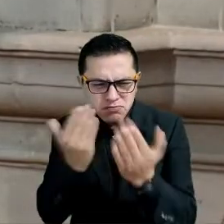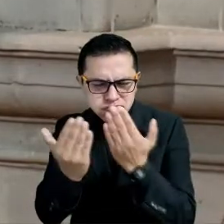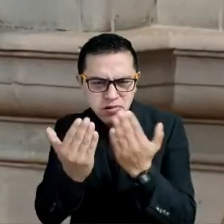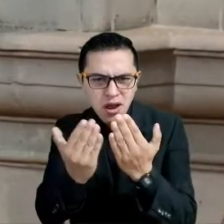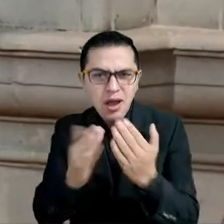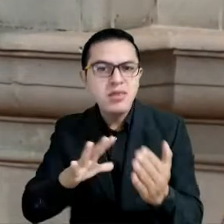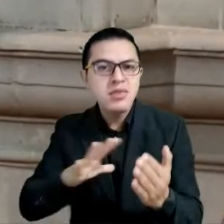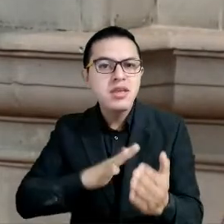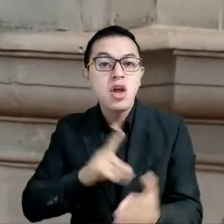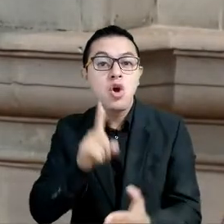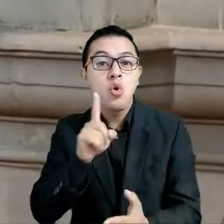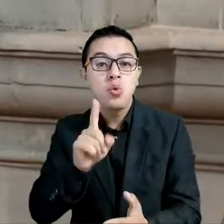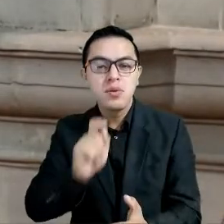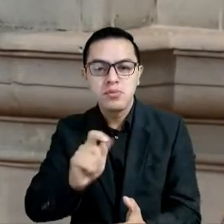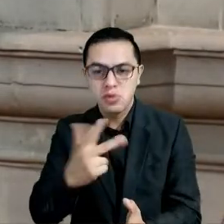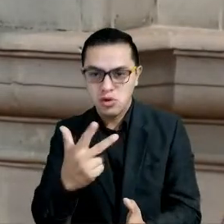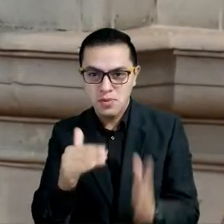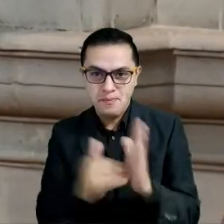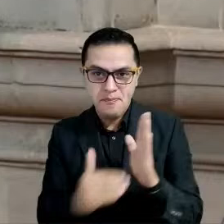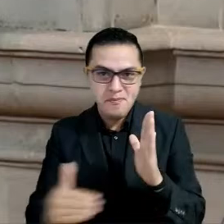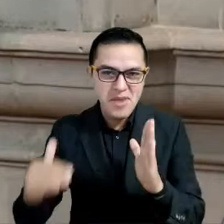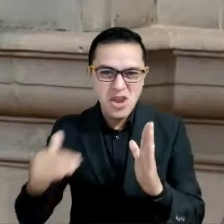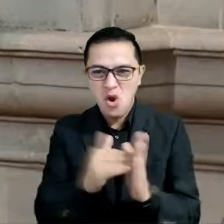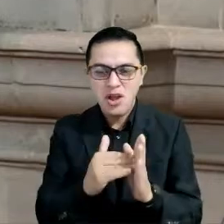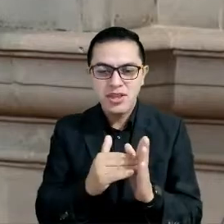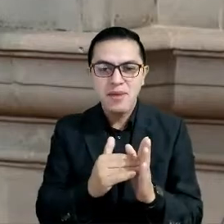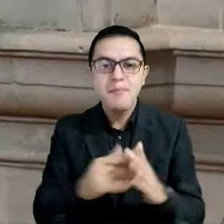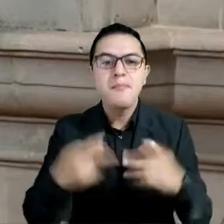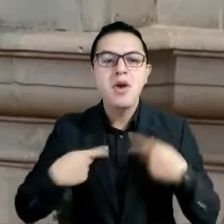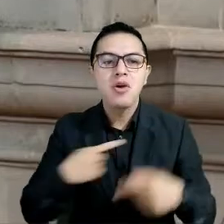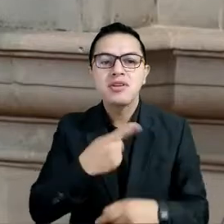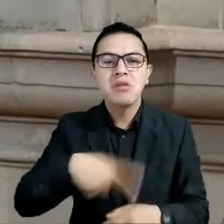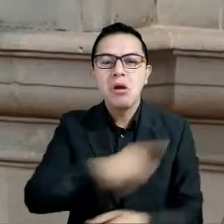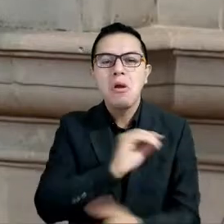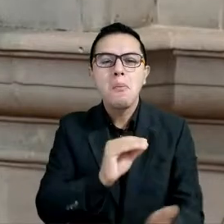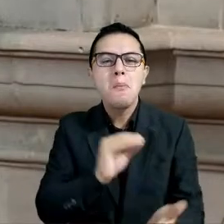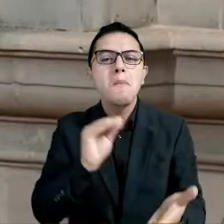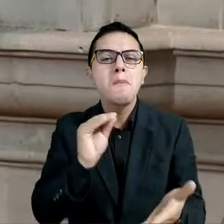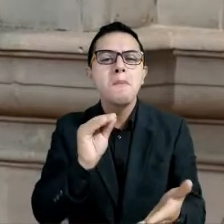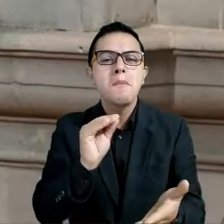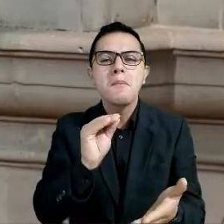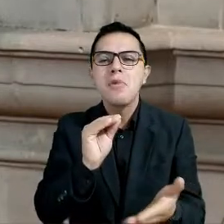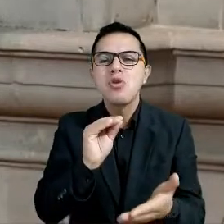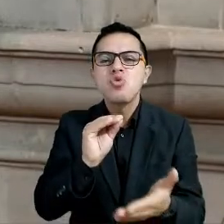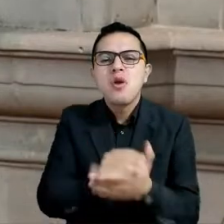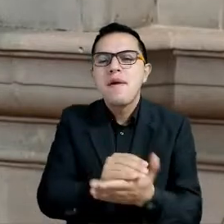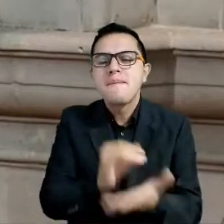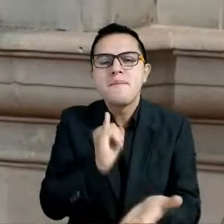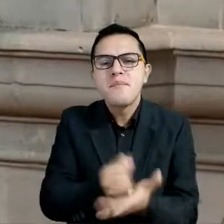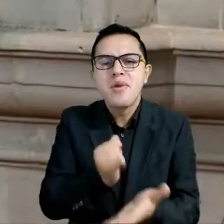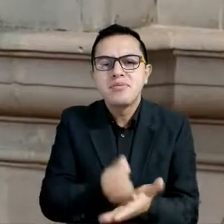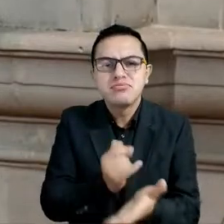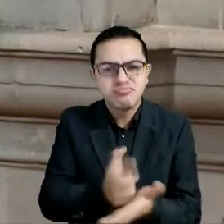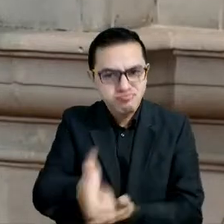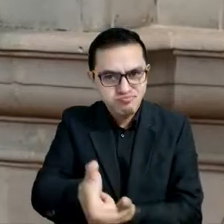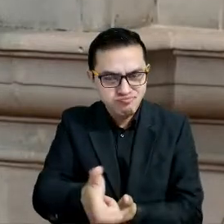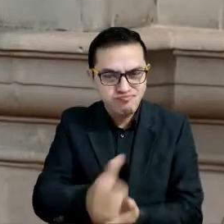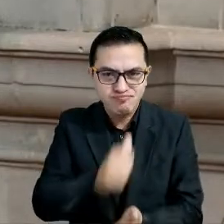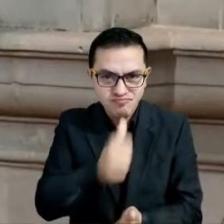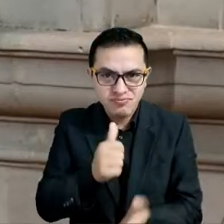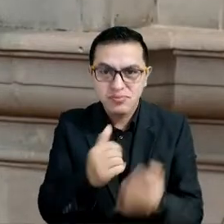cuentas omisas. Es decir, hoy tenemos 2 millones de contribuyentes cautivos y tenemos 1.8 millones